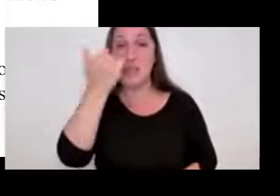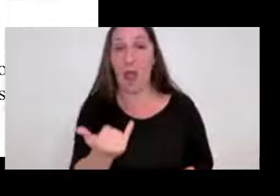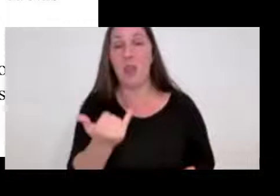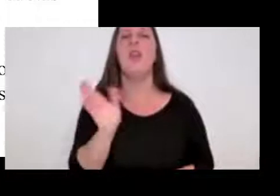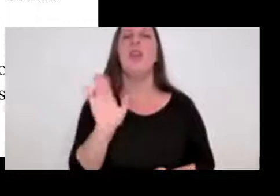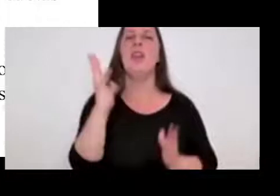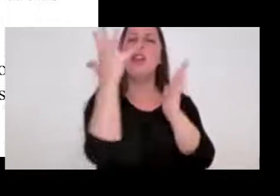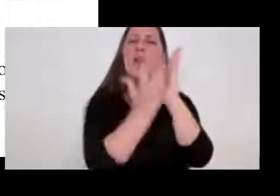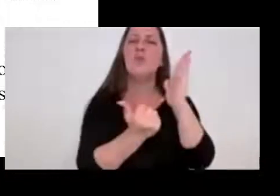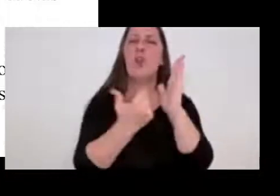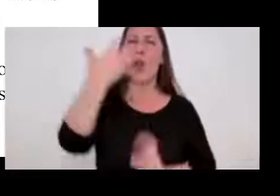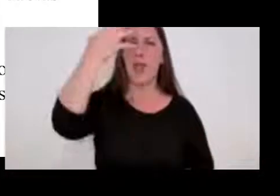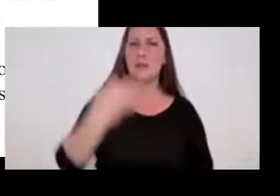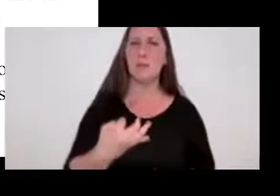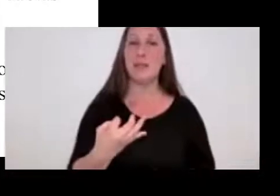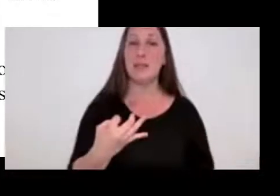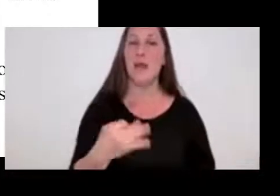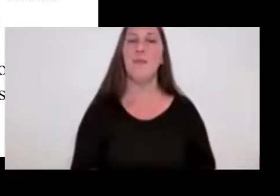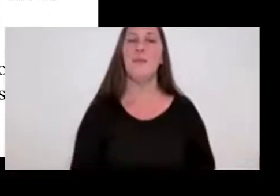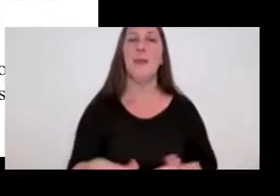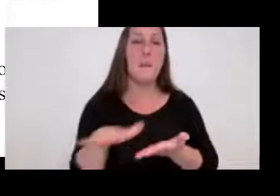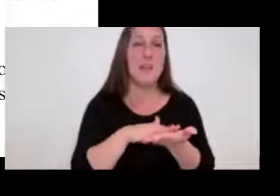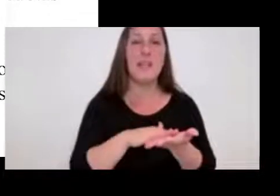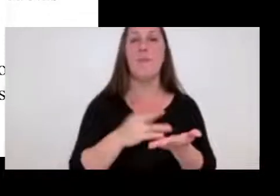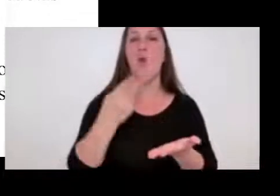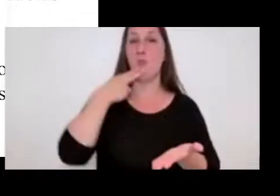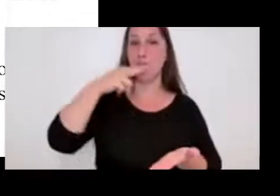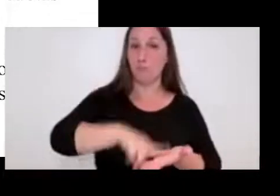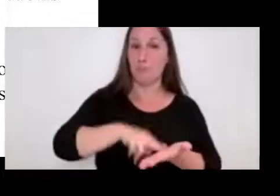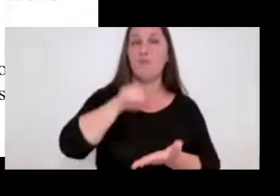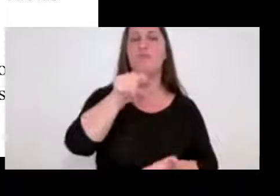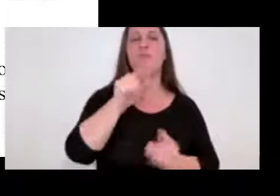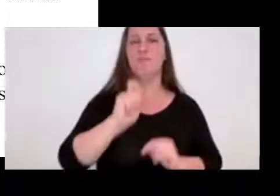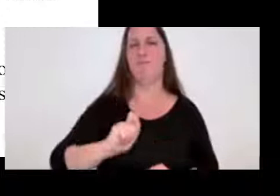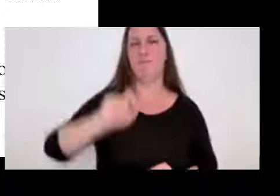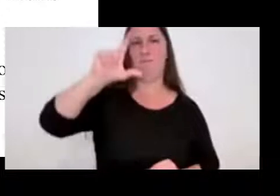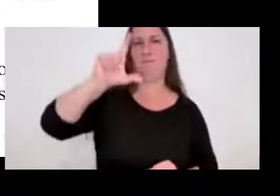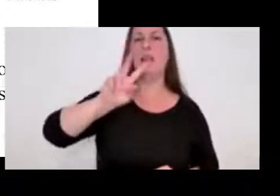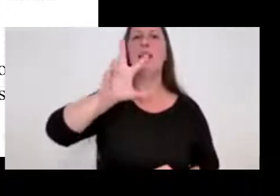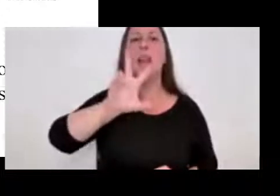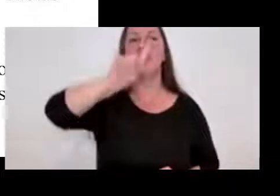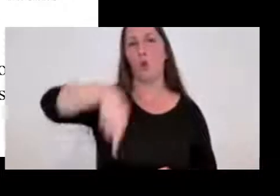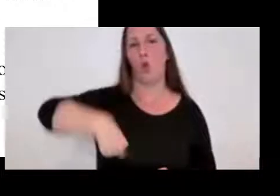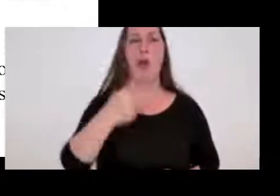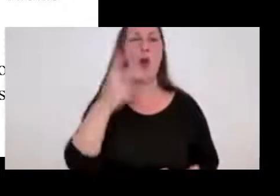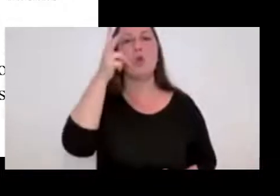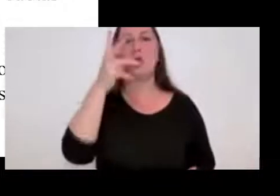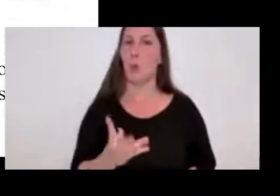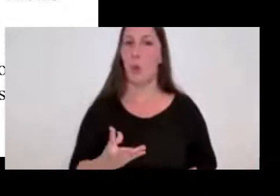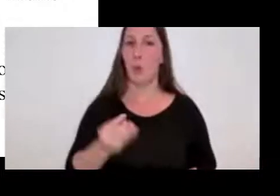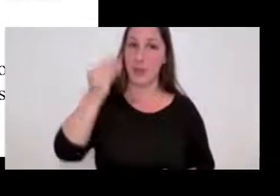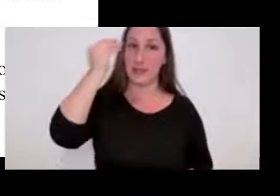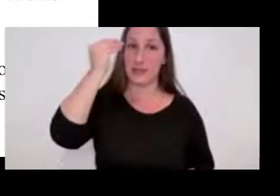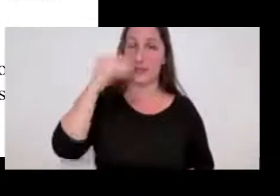especial donde el mínimo no imponible se incrementa en 3,8 veces. Por supuesto